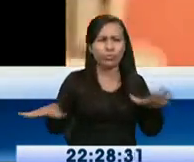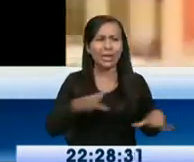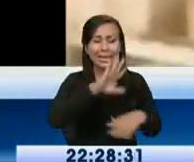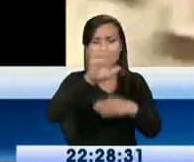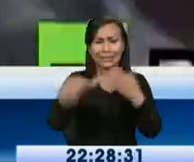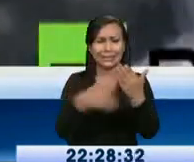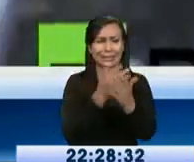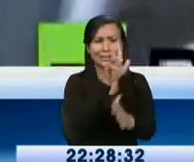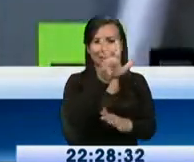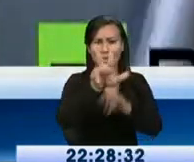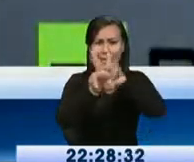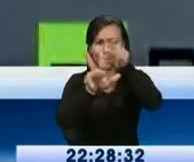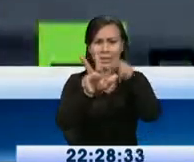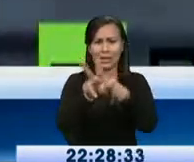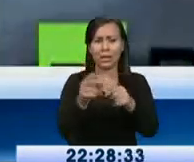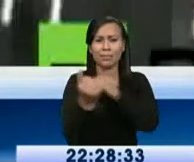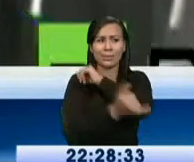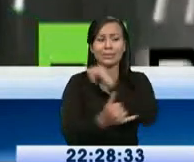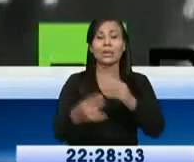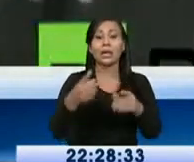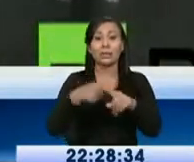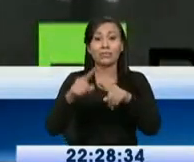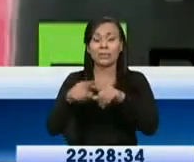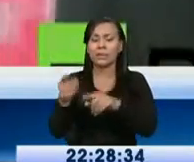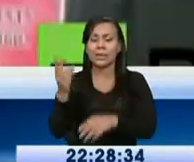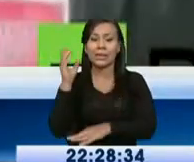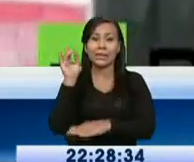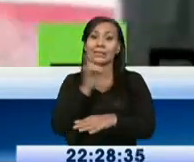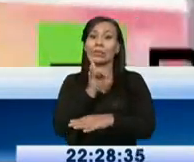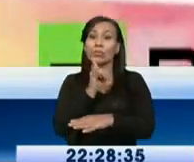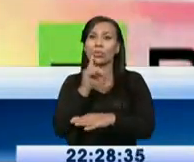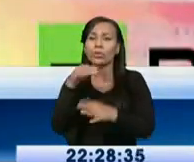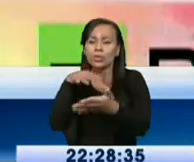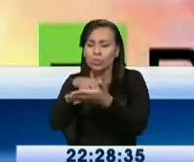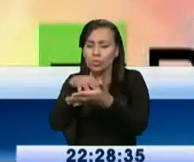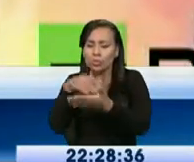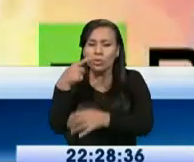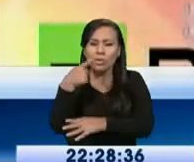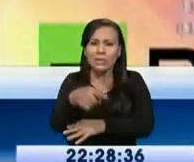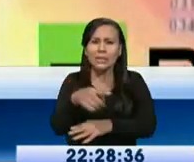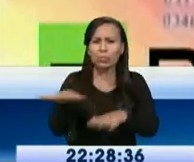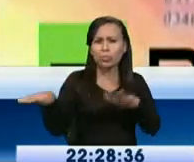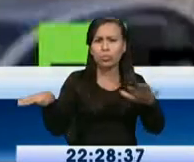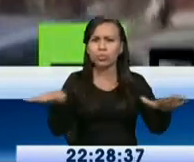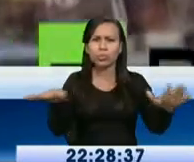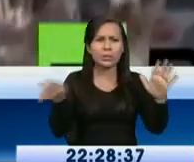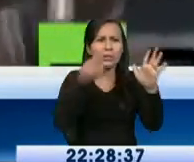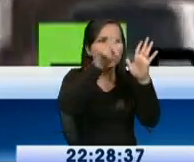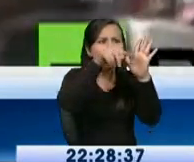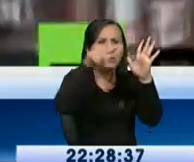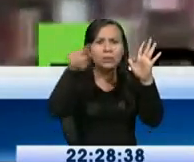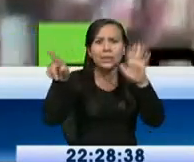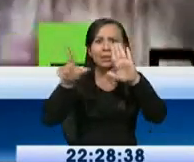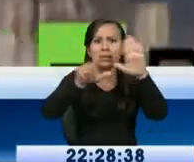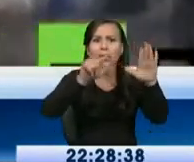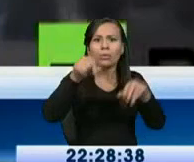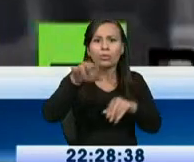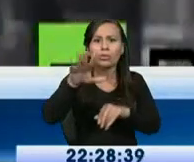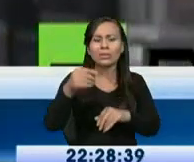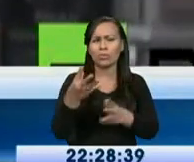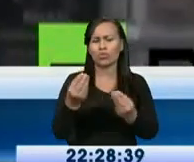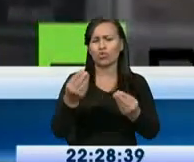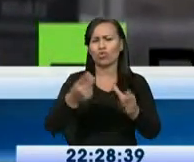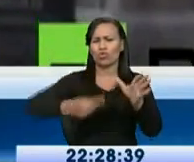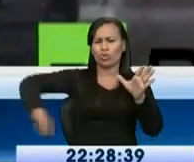estas naciones. El Servicio Geológico de Estados Unidos afirmó que se trata de un terremoto de magnitud 7.5, con origen a